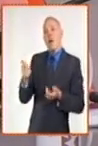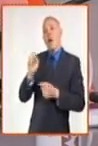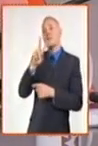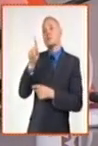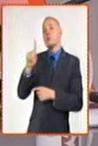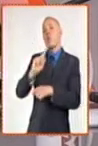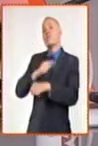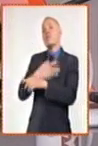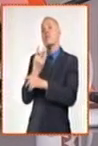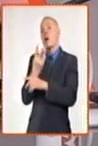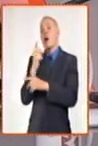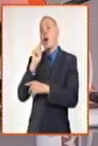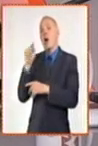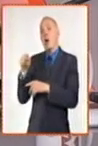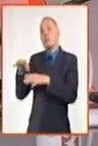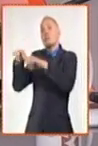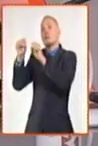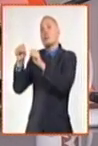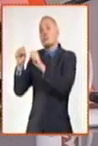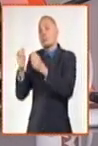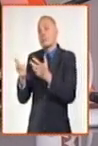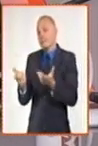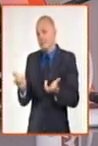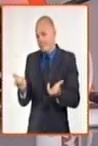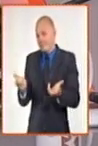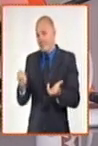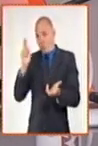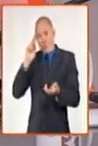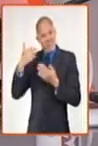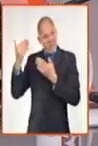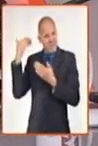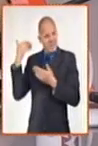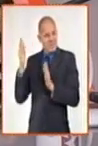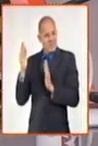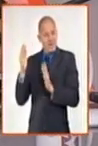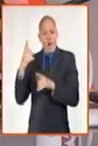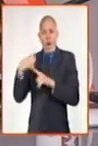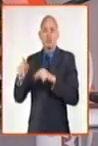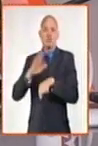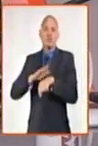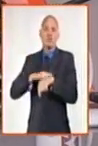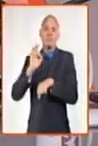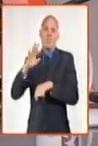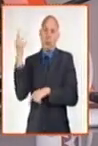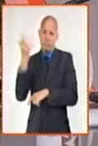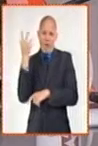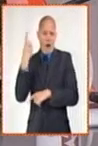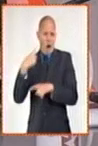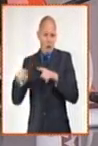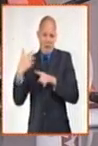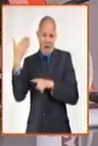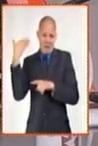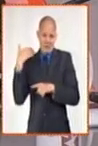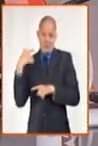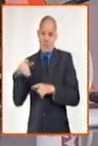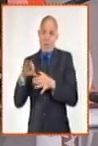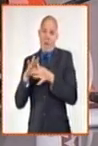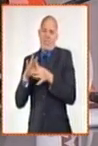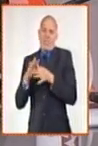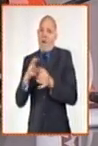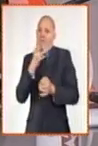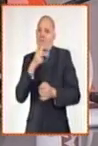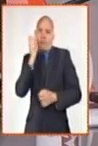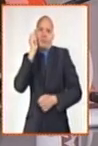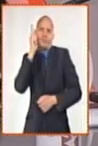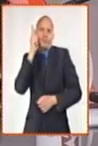estuvo casi 21 días, prácticamente casi 20 días sin electricidad por otro fenómeno meteorológico. Una situación